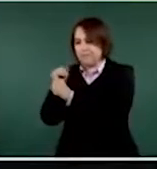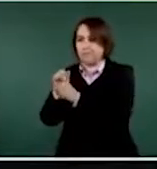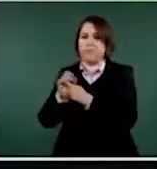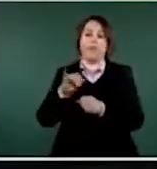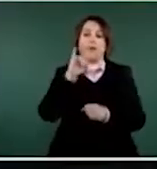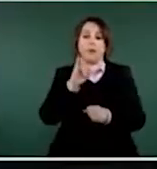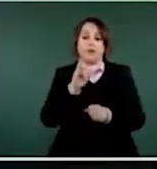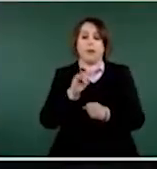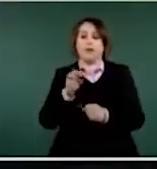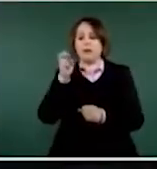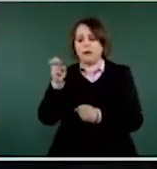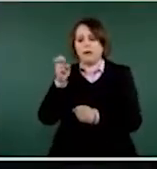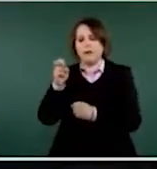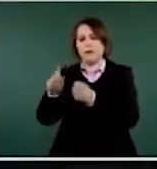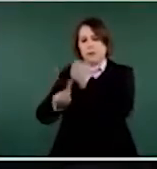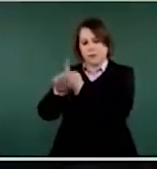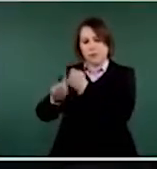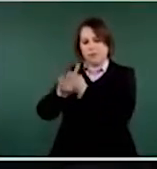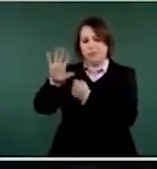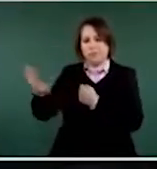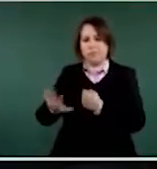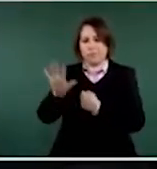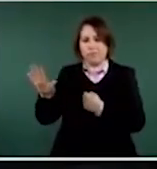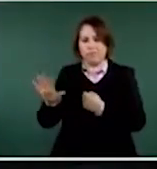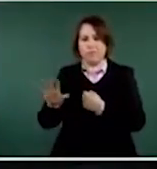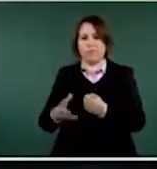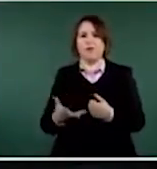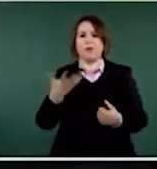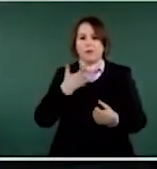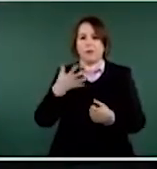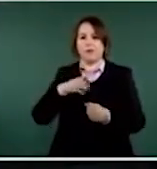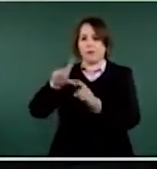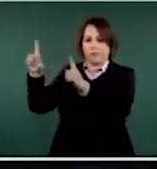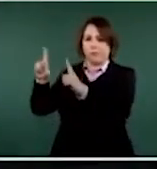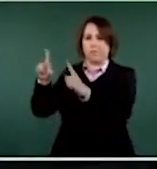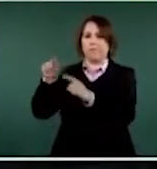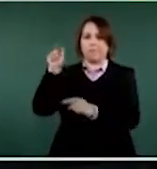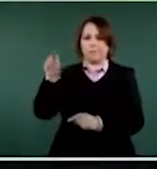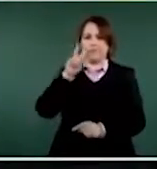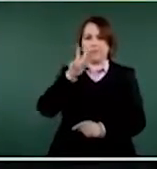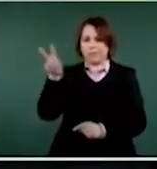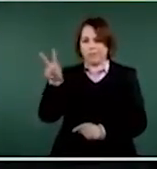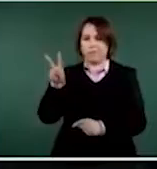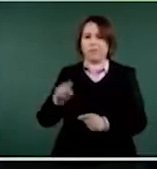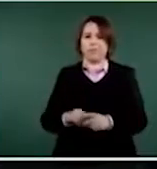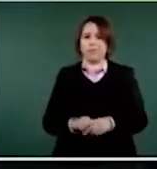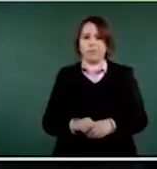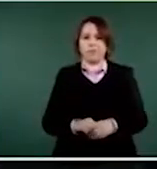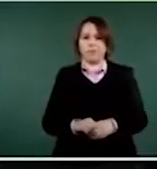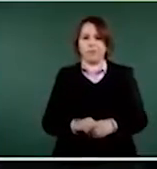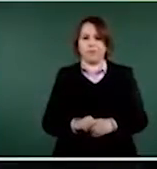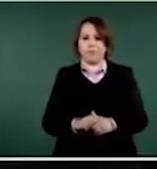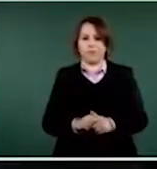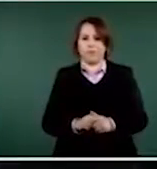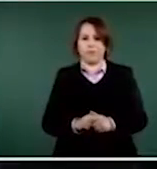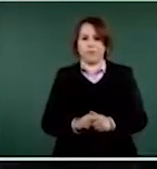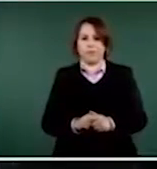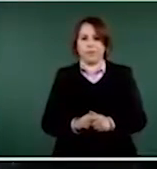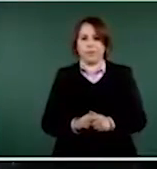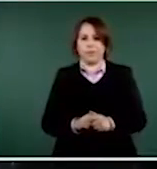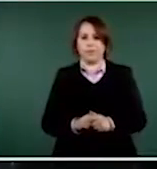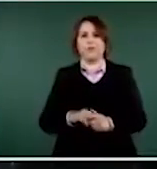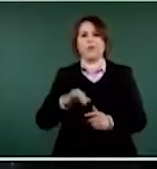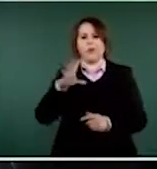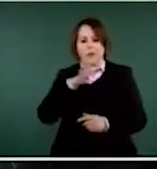de fuerzas federales y estatales es de casi 14.000 hombres y que se han registrado 98 agresiones autoridades federales en ese